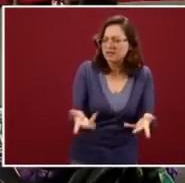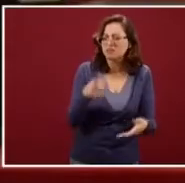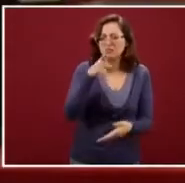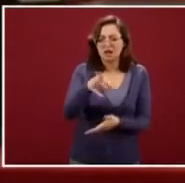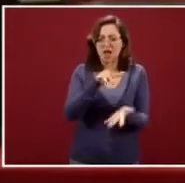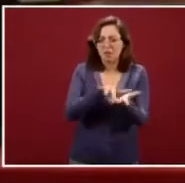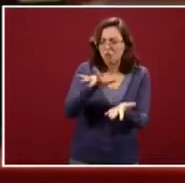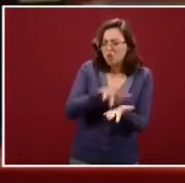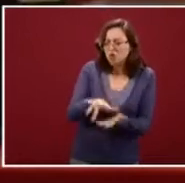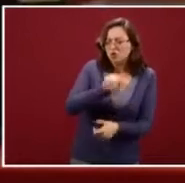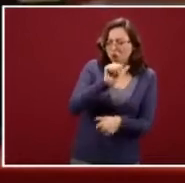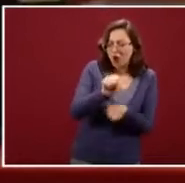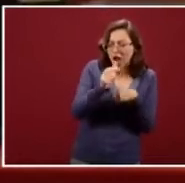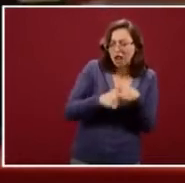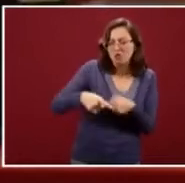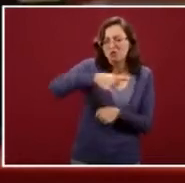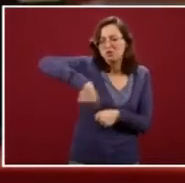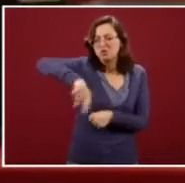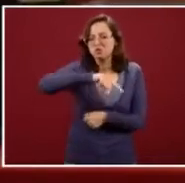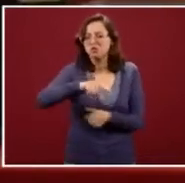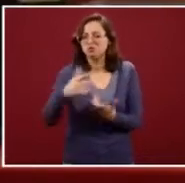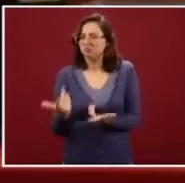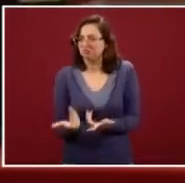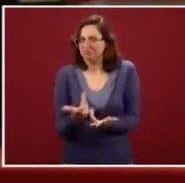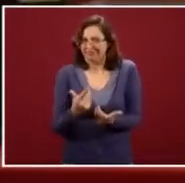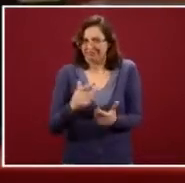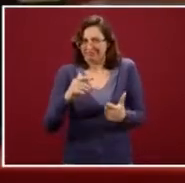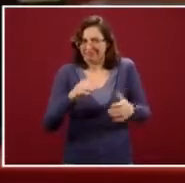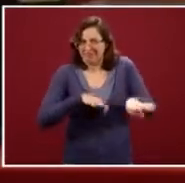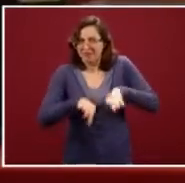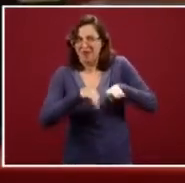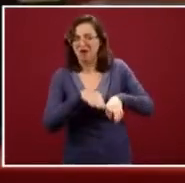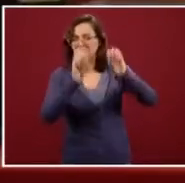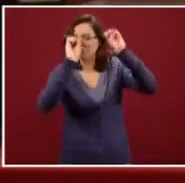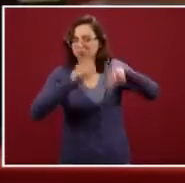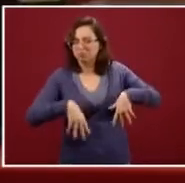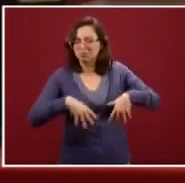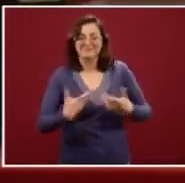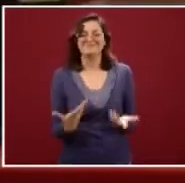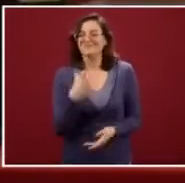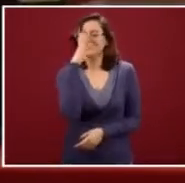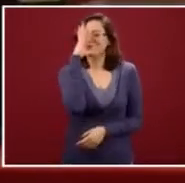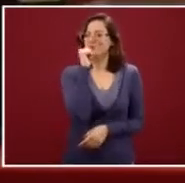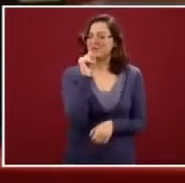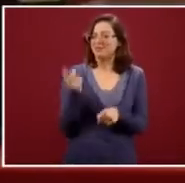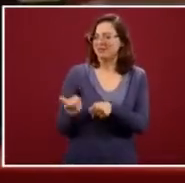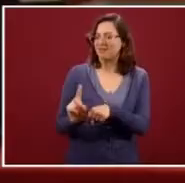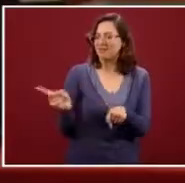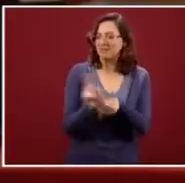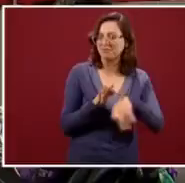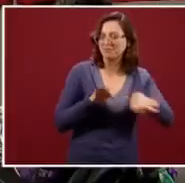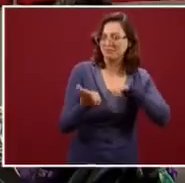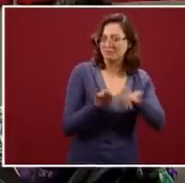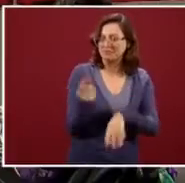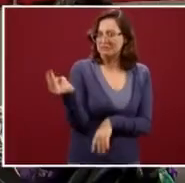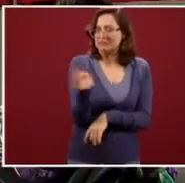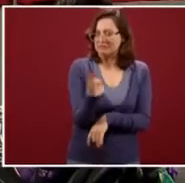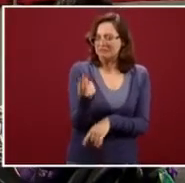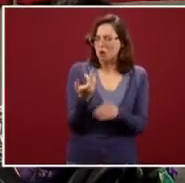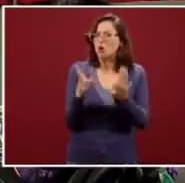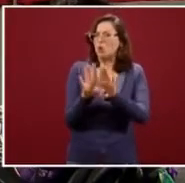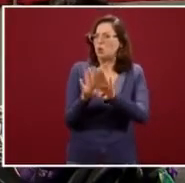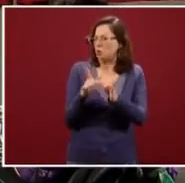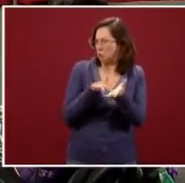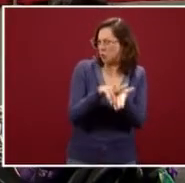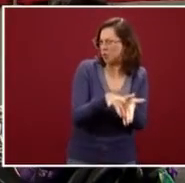apoyo hacia estas personas que no tienen forma de dejar sus actividades diarias, ya que viven pues al día prácticamente? Con mucho gusto